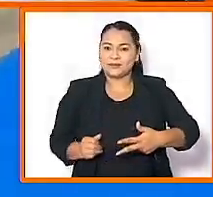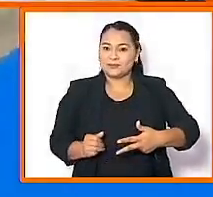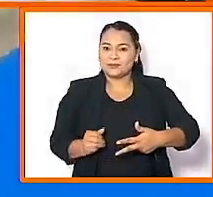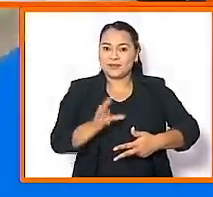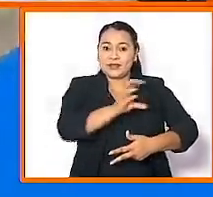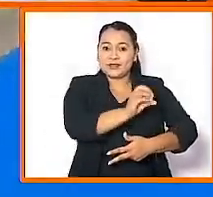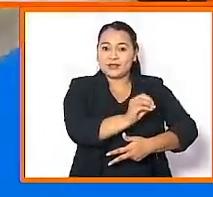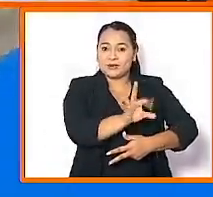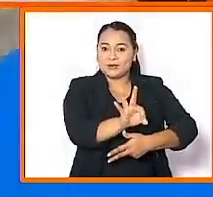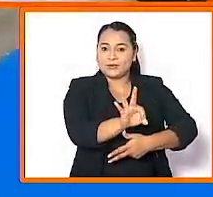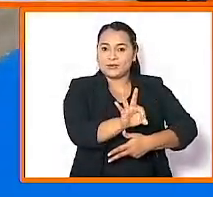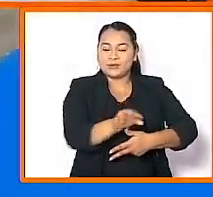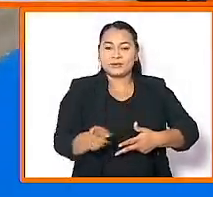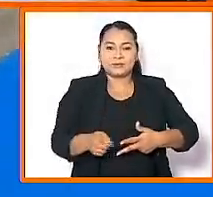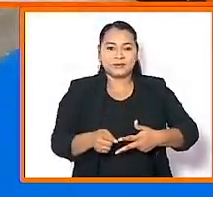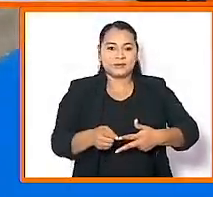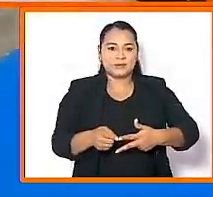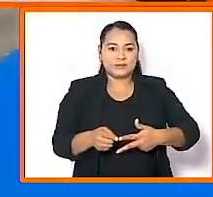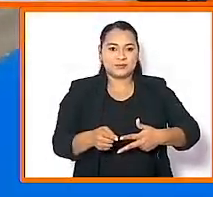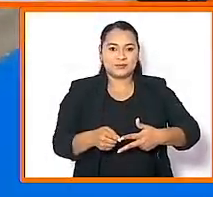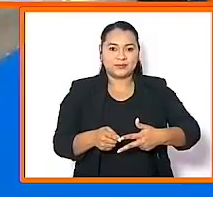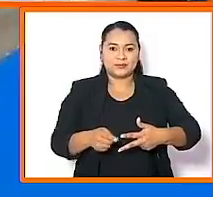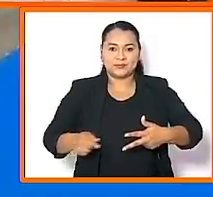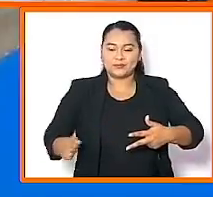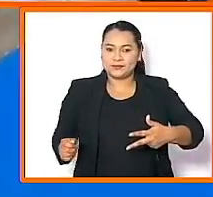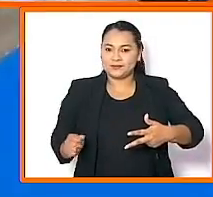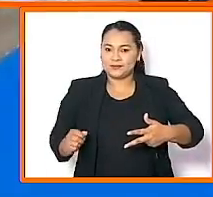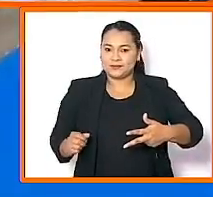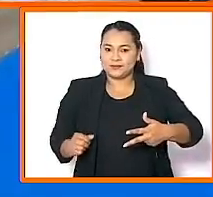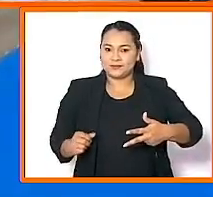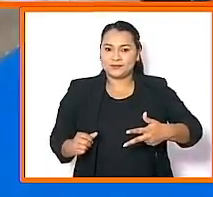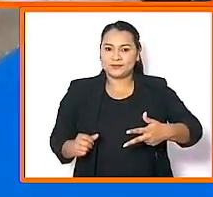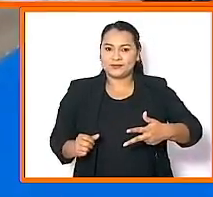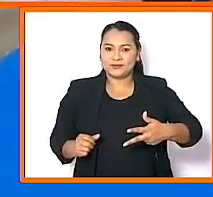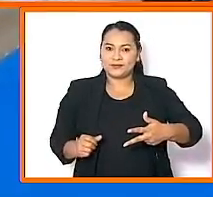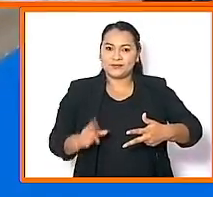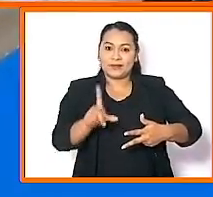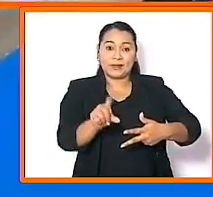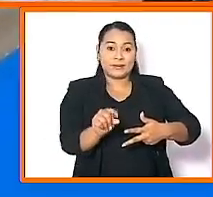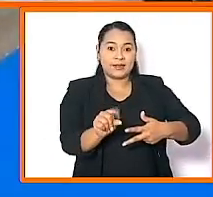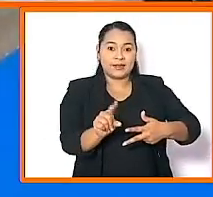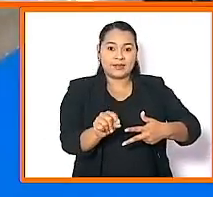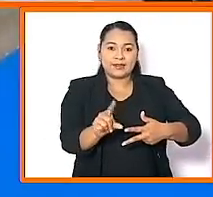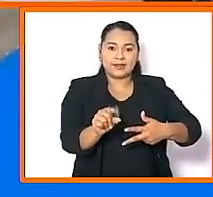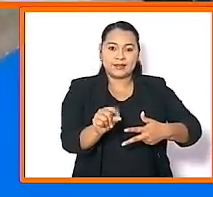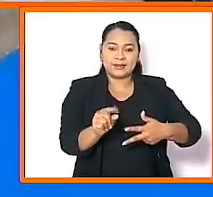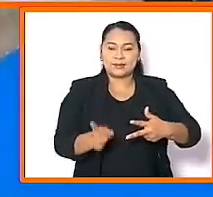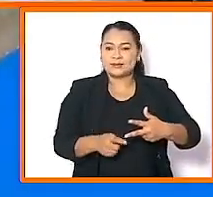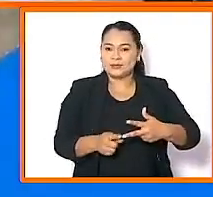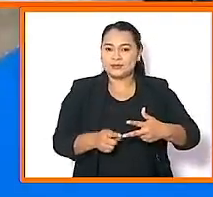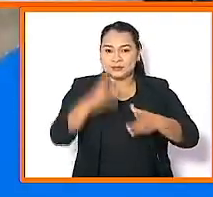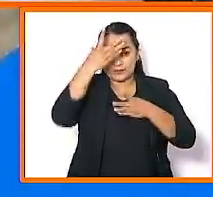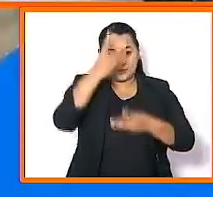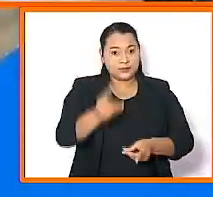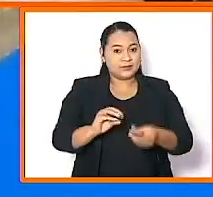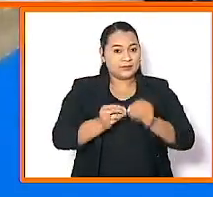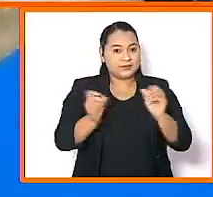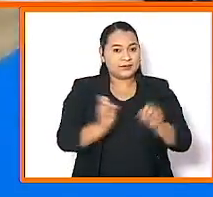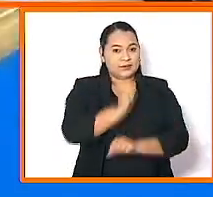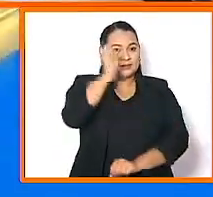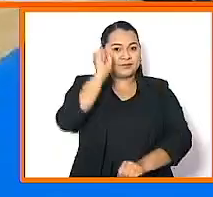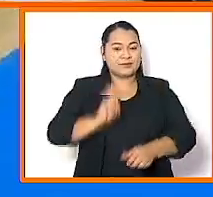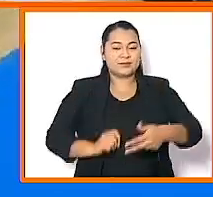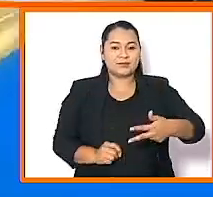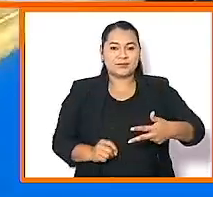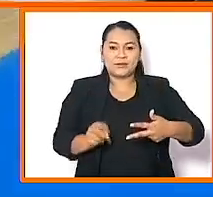09, segundo número favorecido para esta mañana. Y este es el 20, tercer y decisivo número ganador. Este es